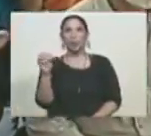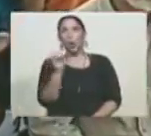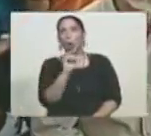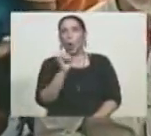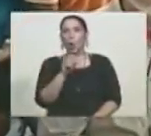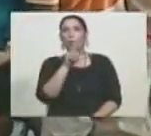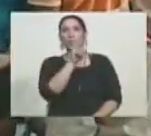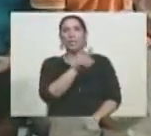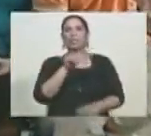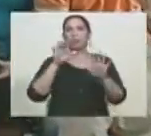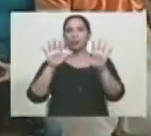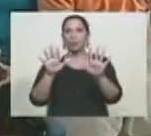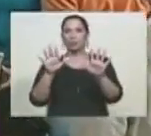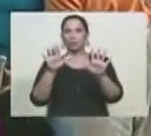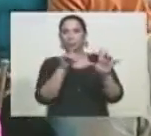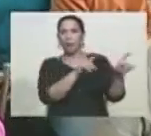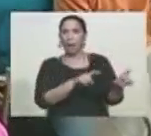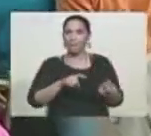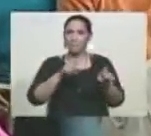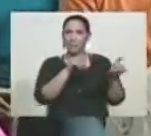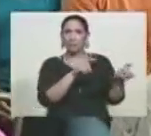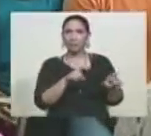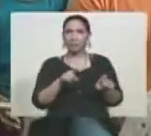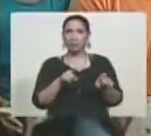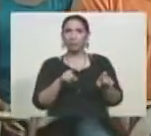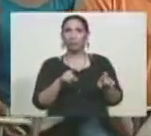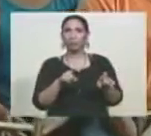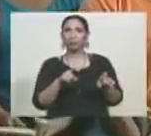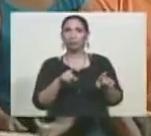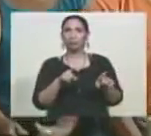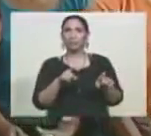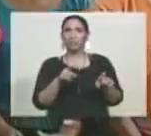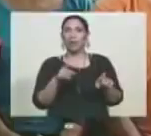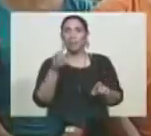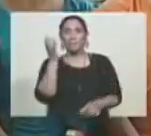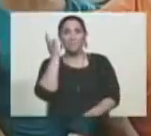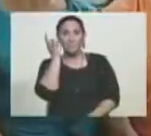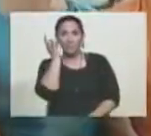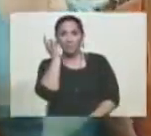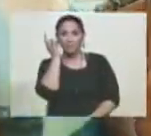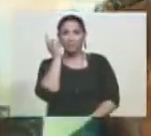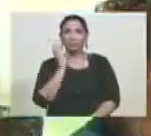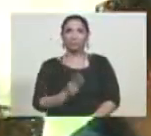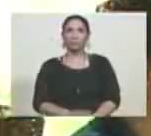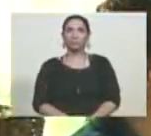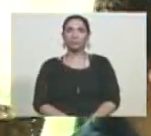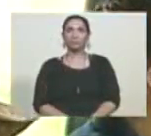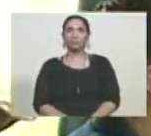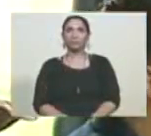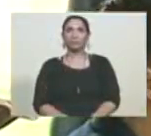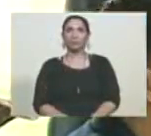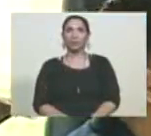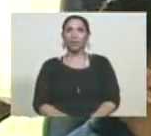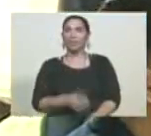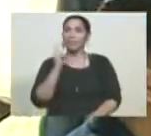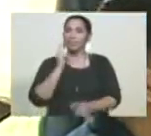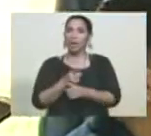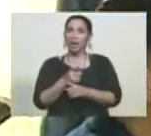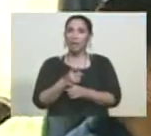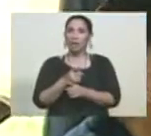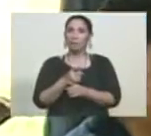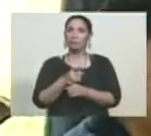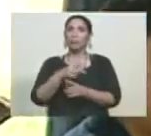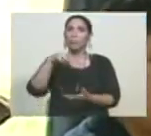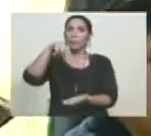110 campesinos por régimen de presentación, femeninas, que hace mes y pico nada más a una de